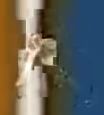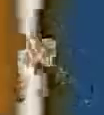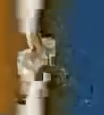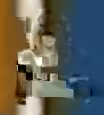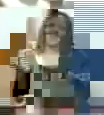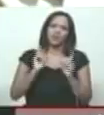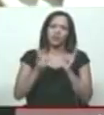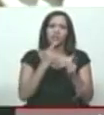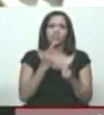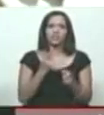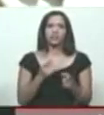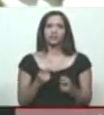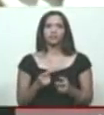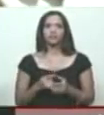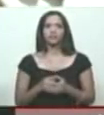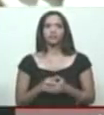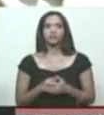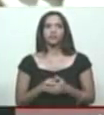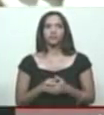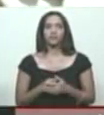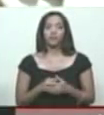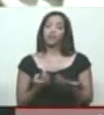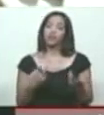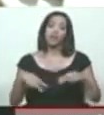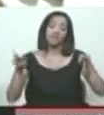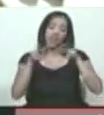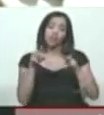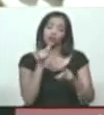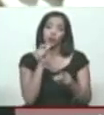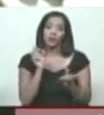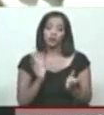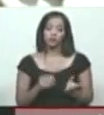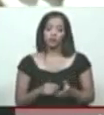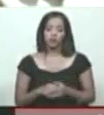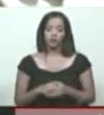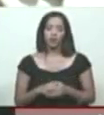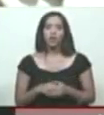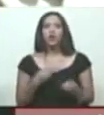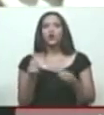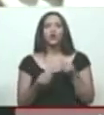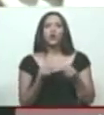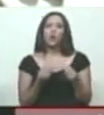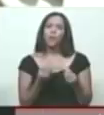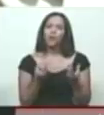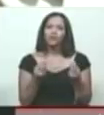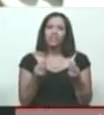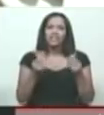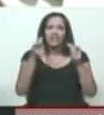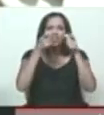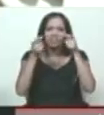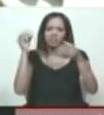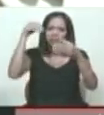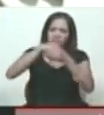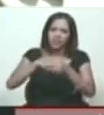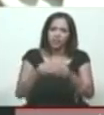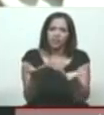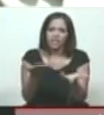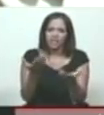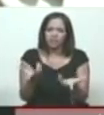dice, y es válido que se lo pregunten, ¿cómo con tanta vigilancia se metieron y quemaron